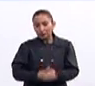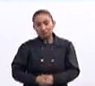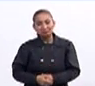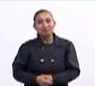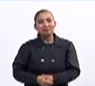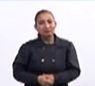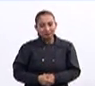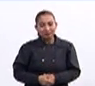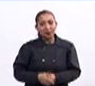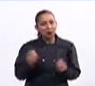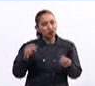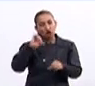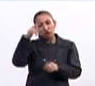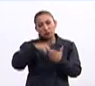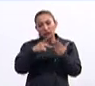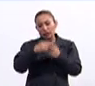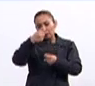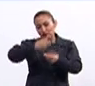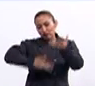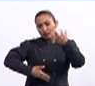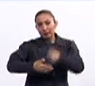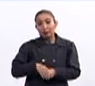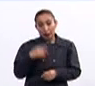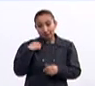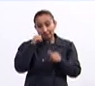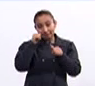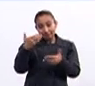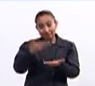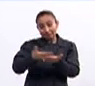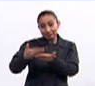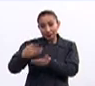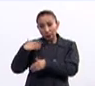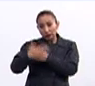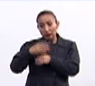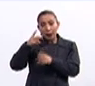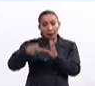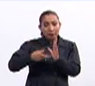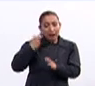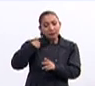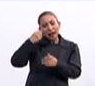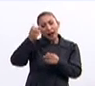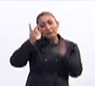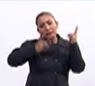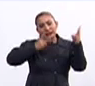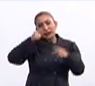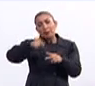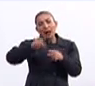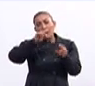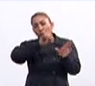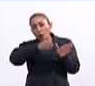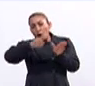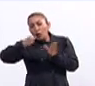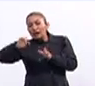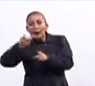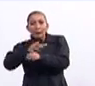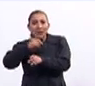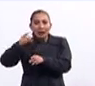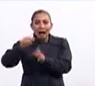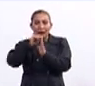entra en el 2019. Exactamente, y muchos otros proyectos además que tenemos. Pues todavía. hay que ponerlo sobre la mesa, a ver si la próxima vez que nos visites, para que pues vayamos ahí dándole